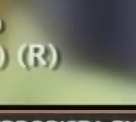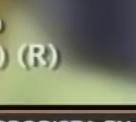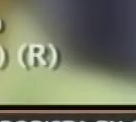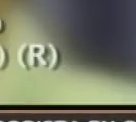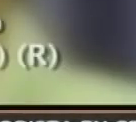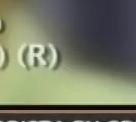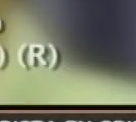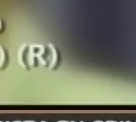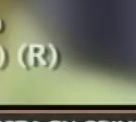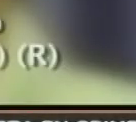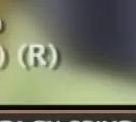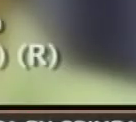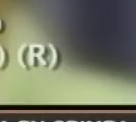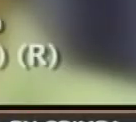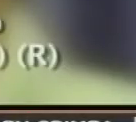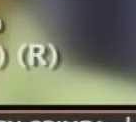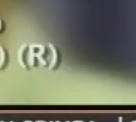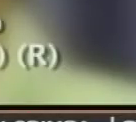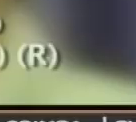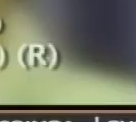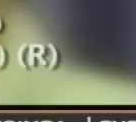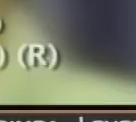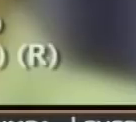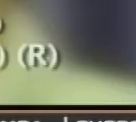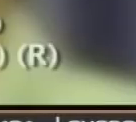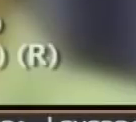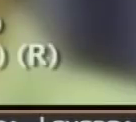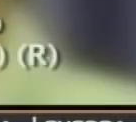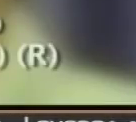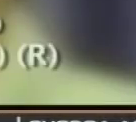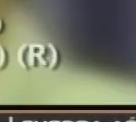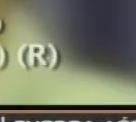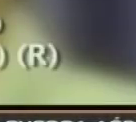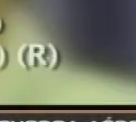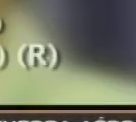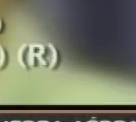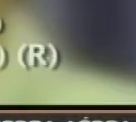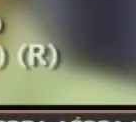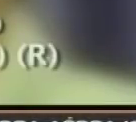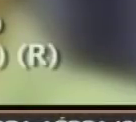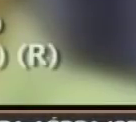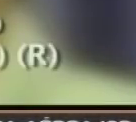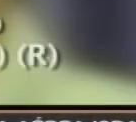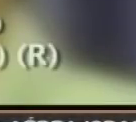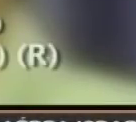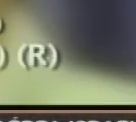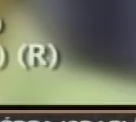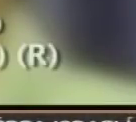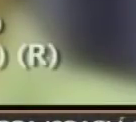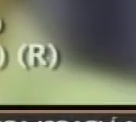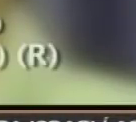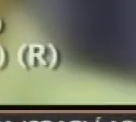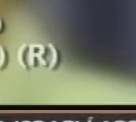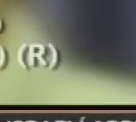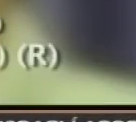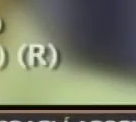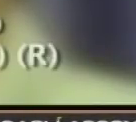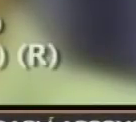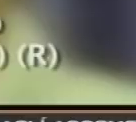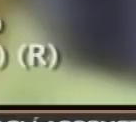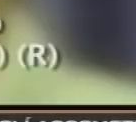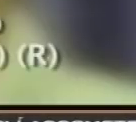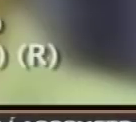han calificado o los han puesto allí, no tienen la misma pericia de muchos que se han ido, que de repente tú y yo